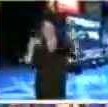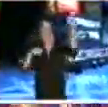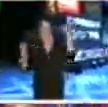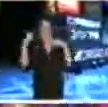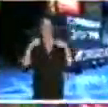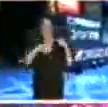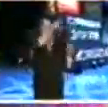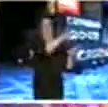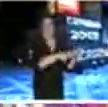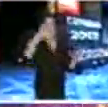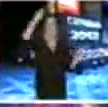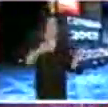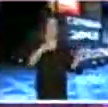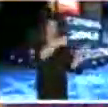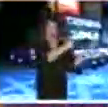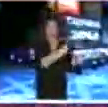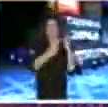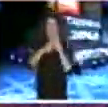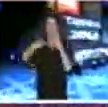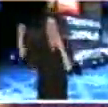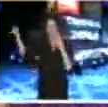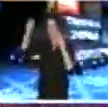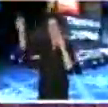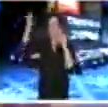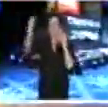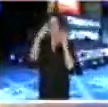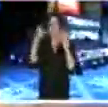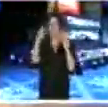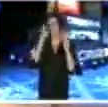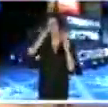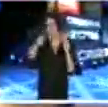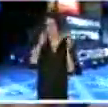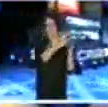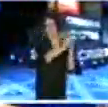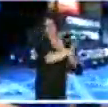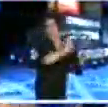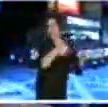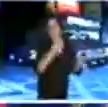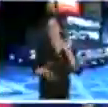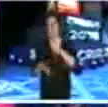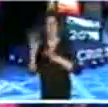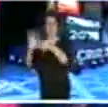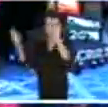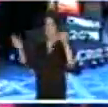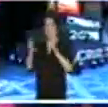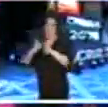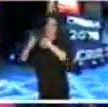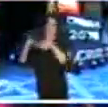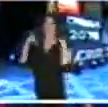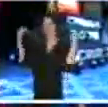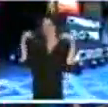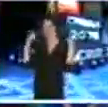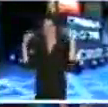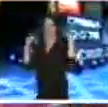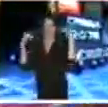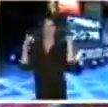Tavio yo. Yo me fui con los colegas, de verbena y vacilón. Me desperté sin un diente en lo